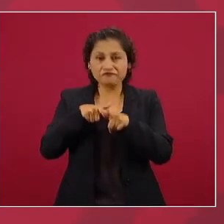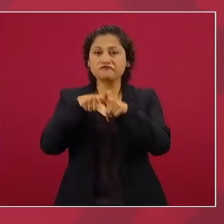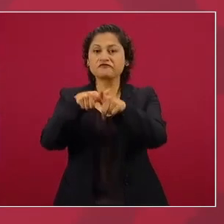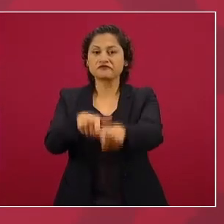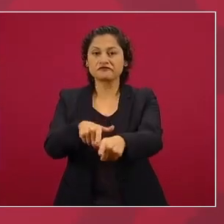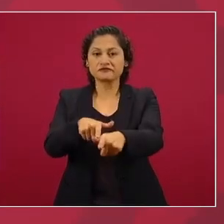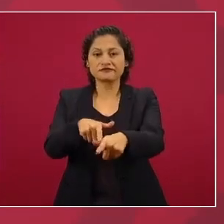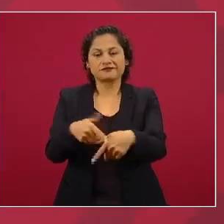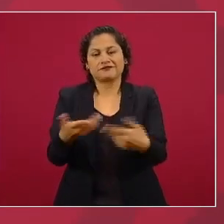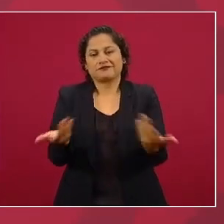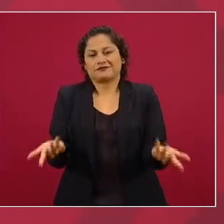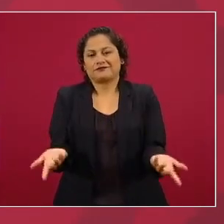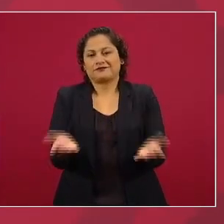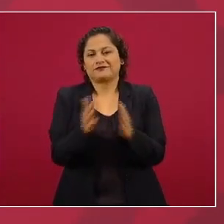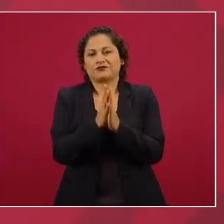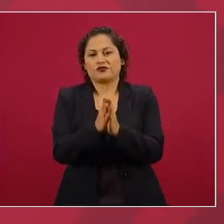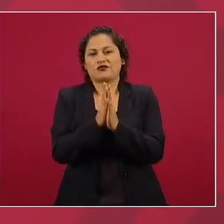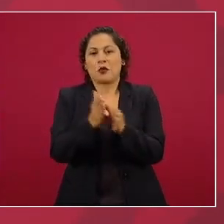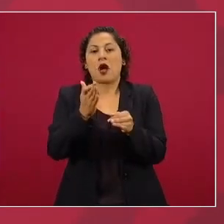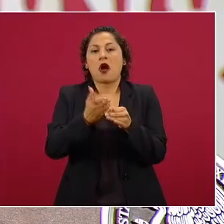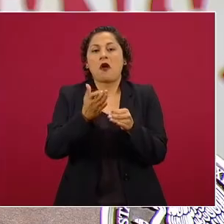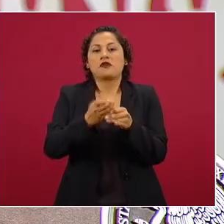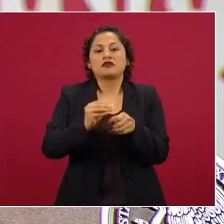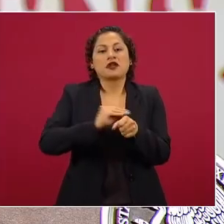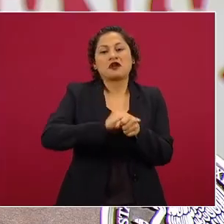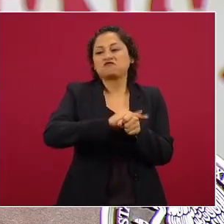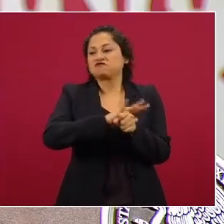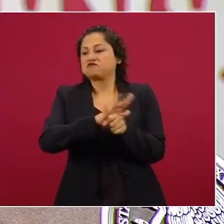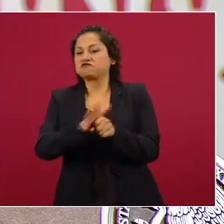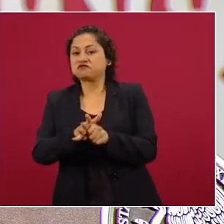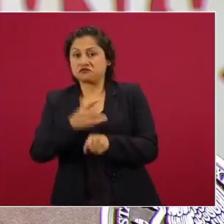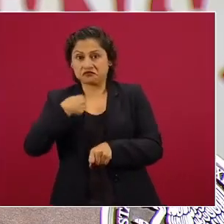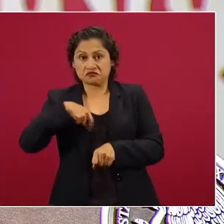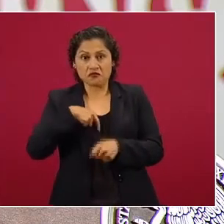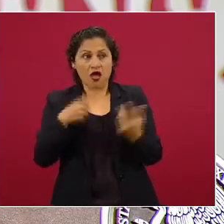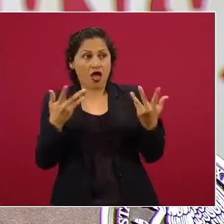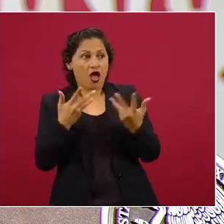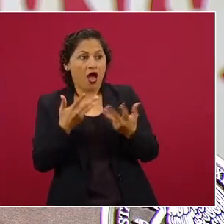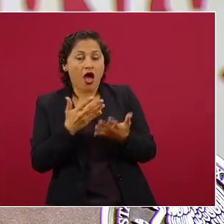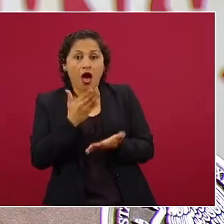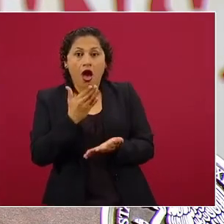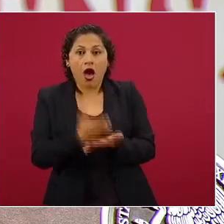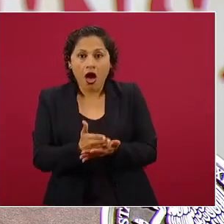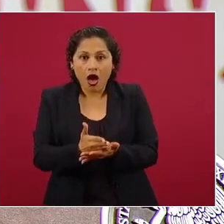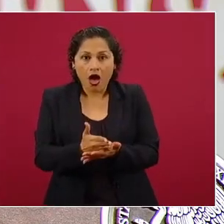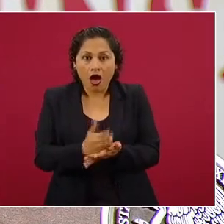pudo parar la pandemia ni la crisis económica,